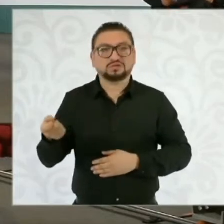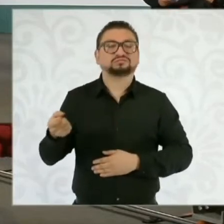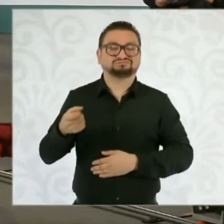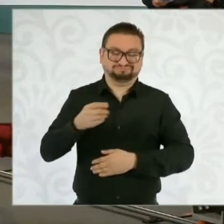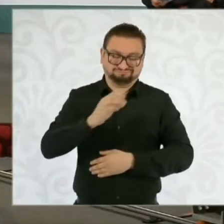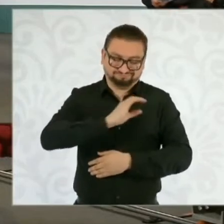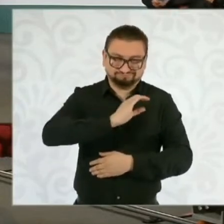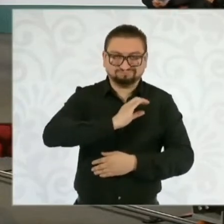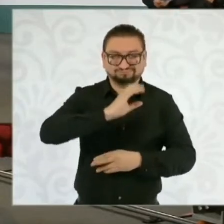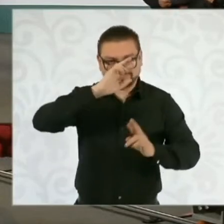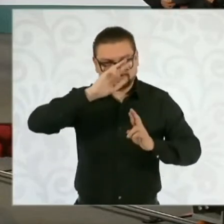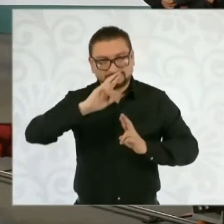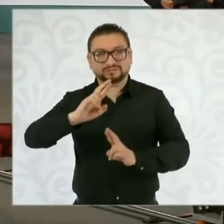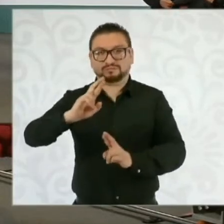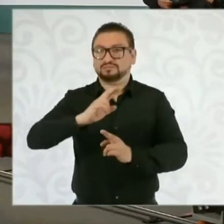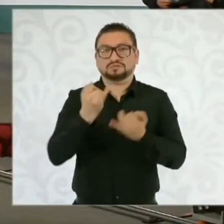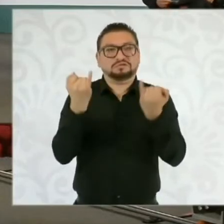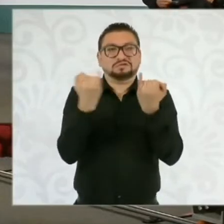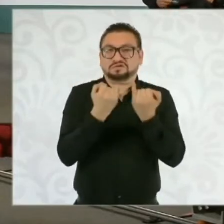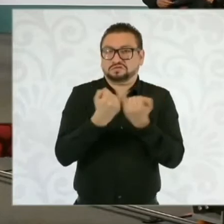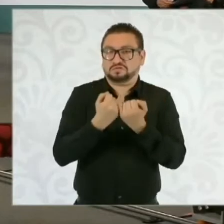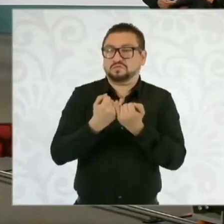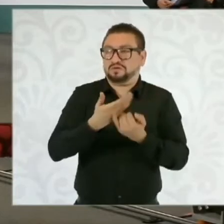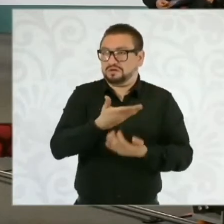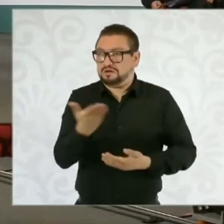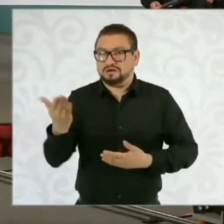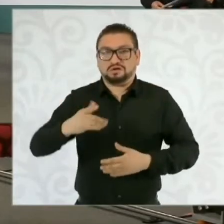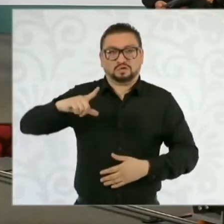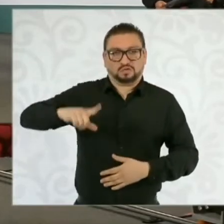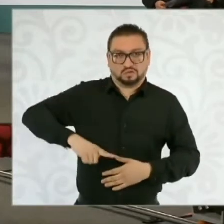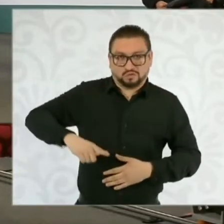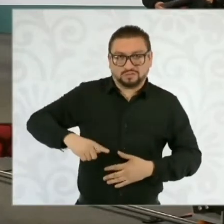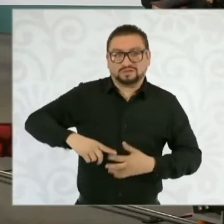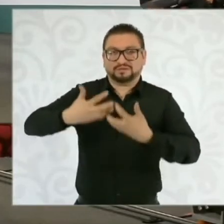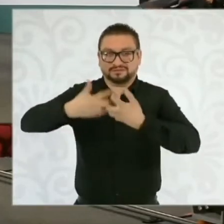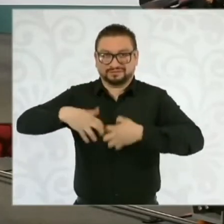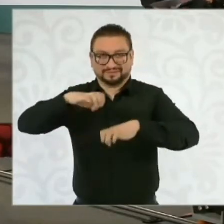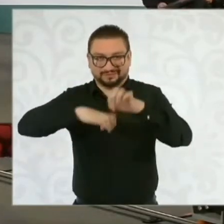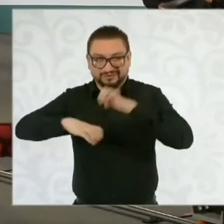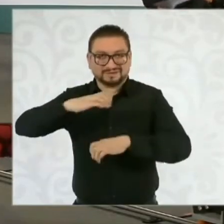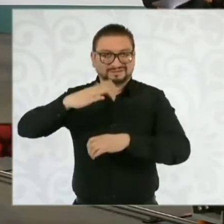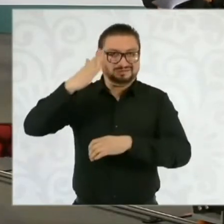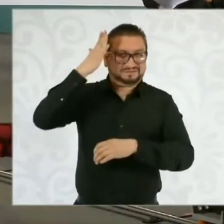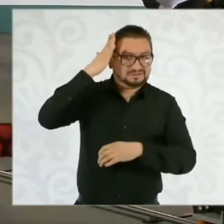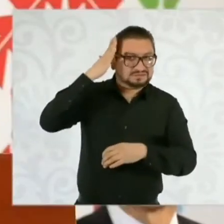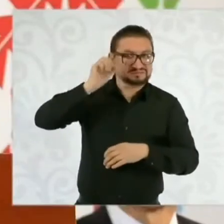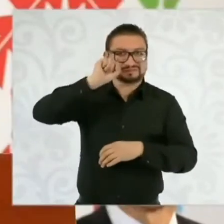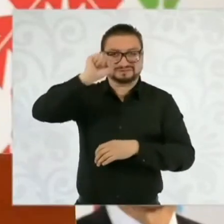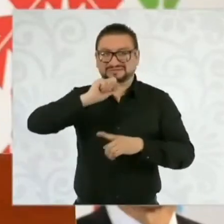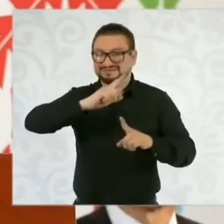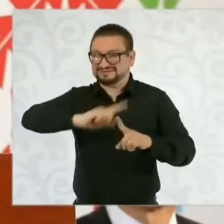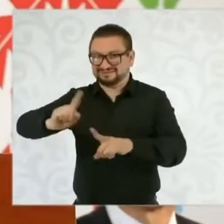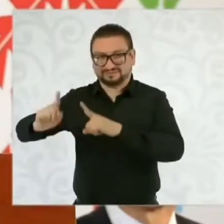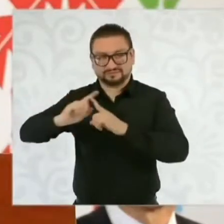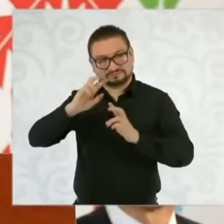con cordialidad, igual que a los integrantes del Gobierno, empresarios y líderes sindicales que nos acompañan. Reciban un